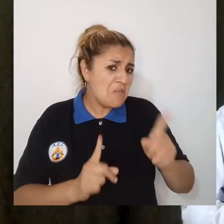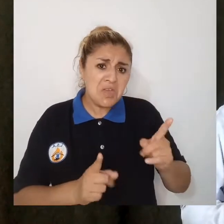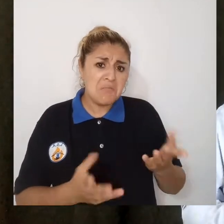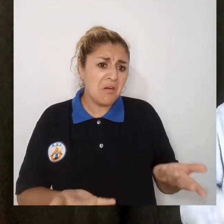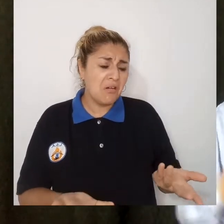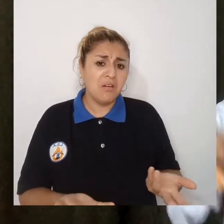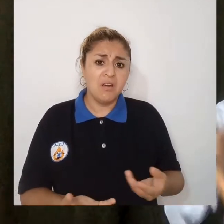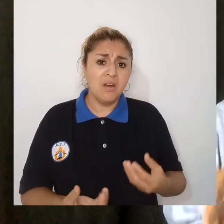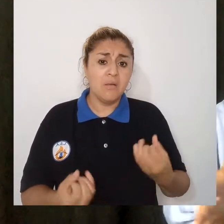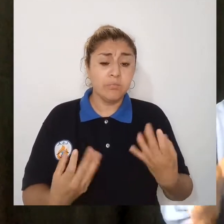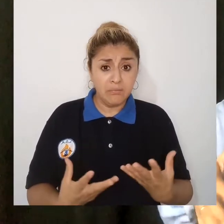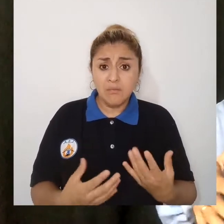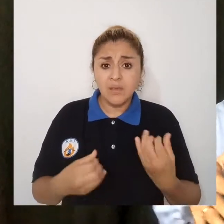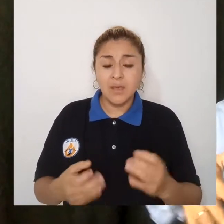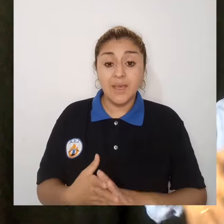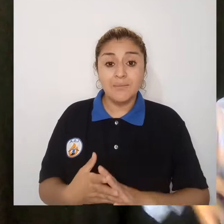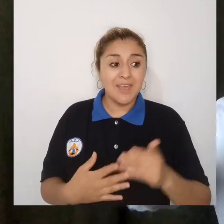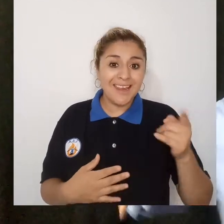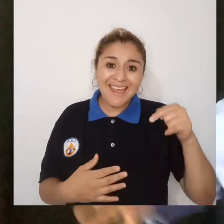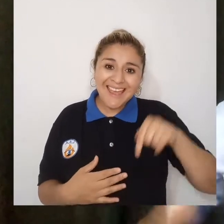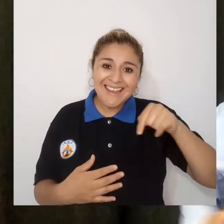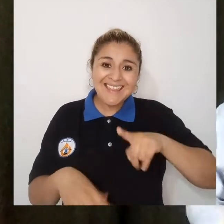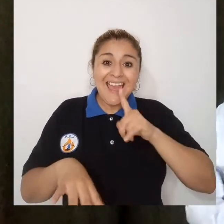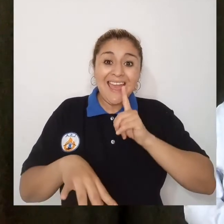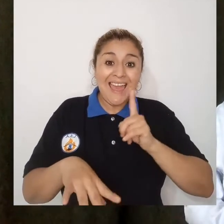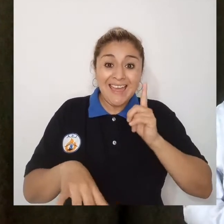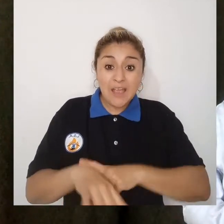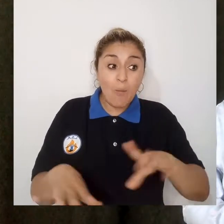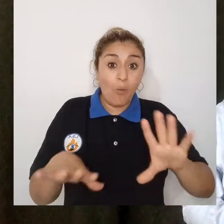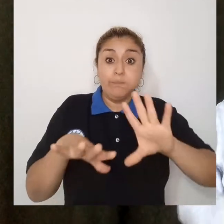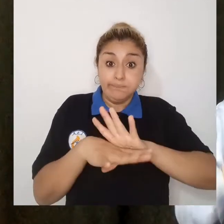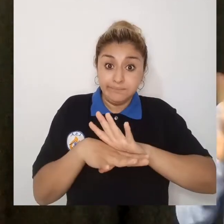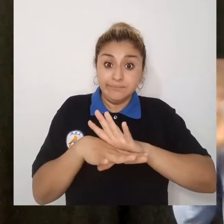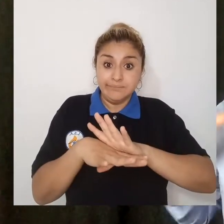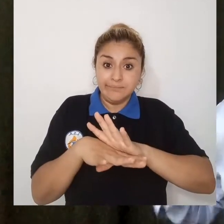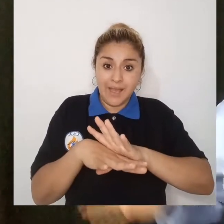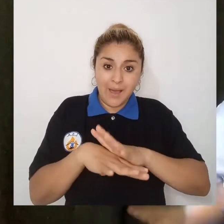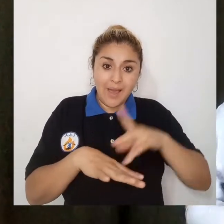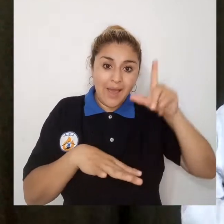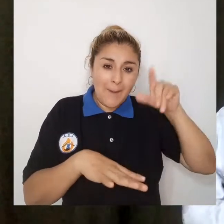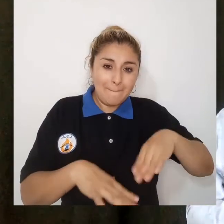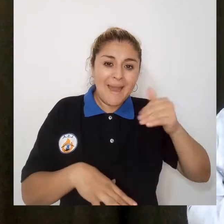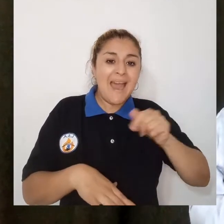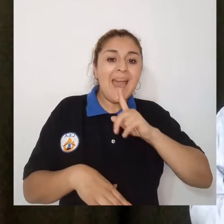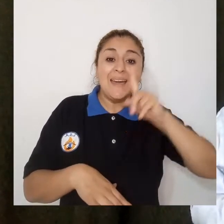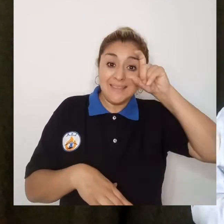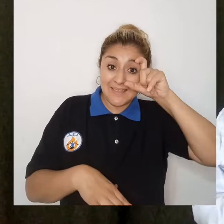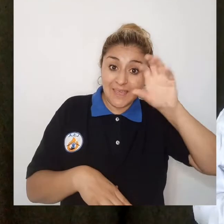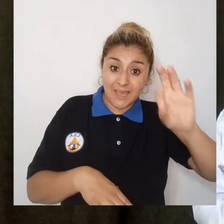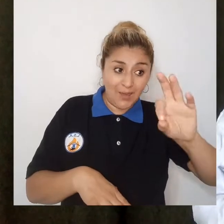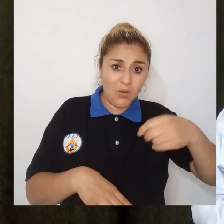quien a partir de ese momento sería uno de los apóstoles tras una increíble conversión de